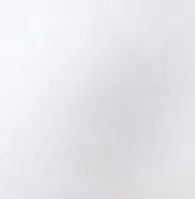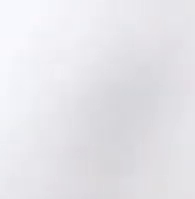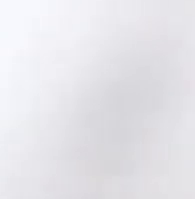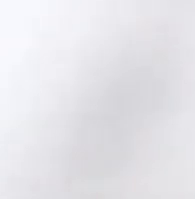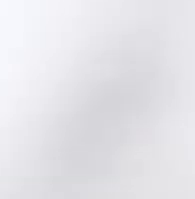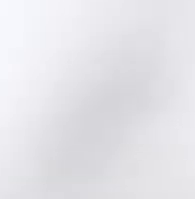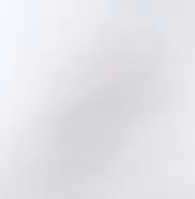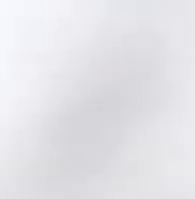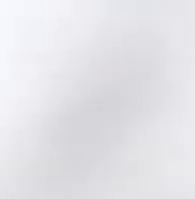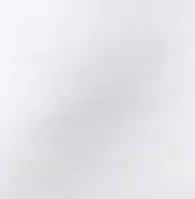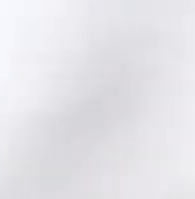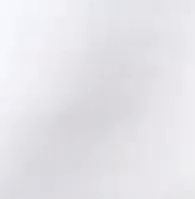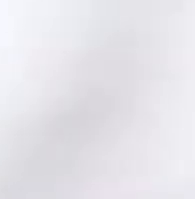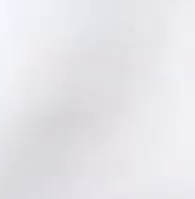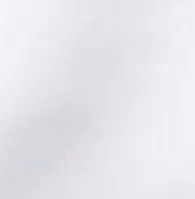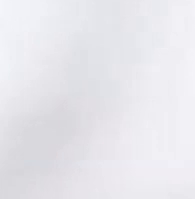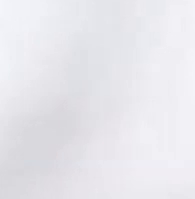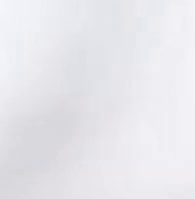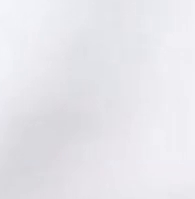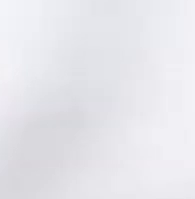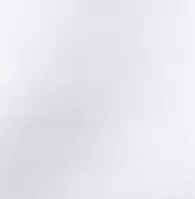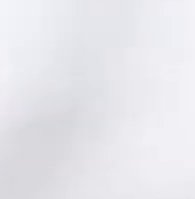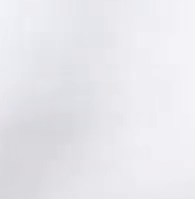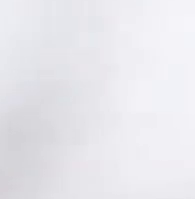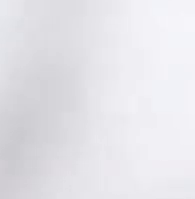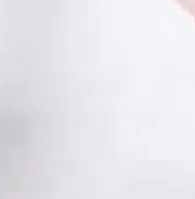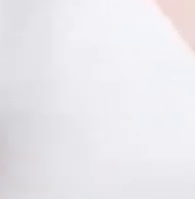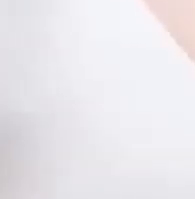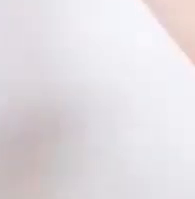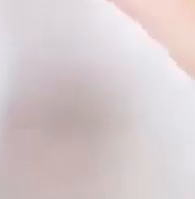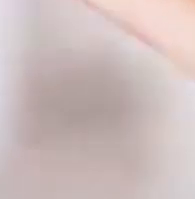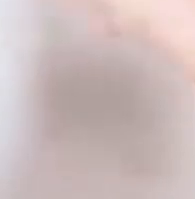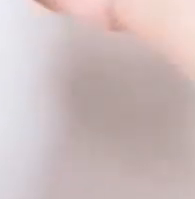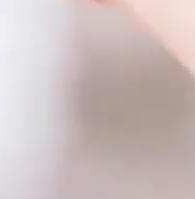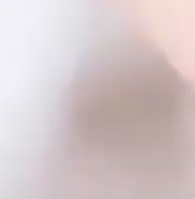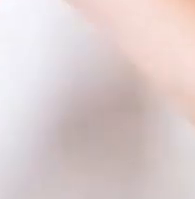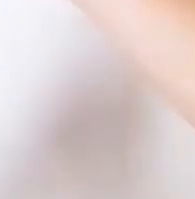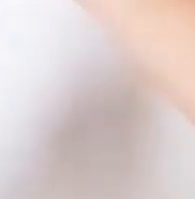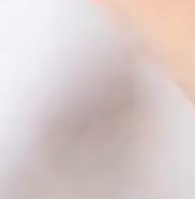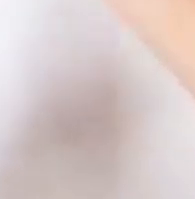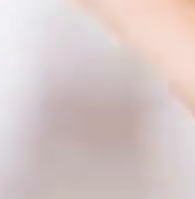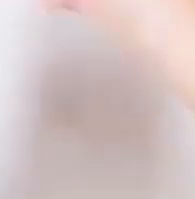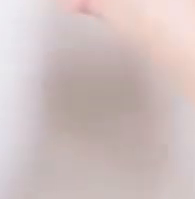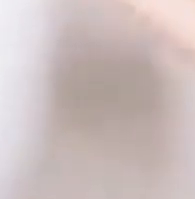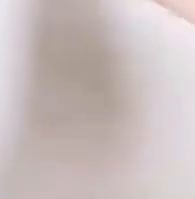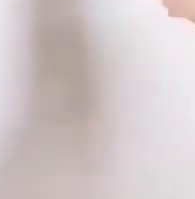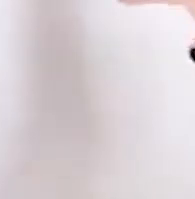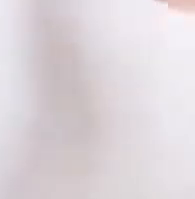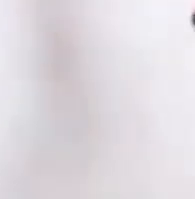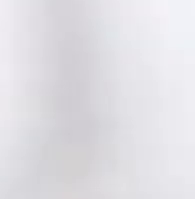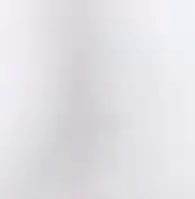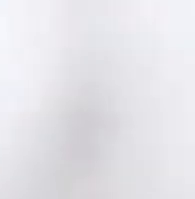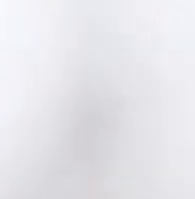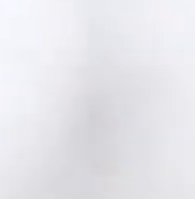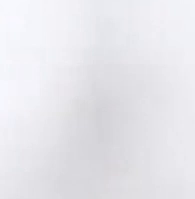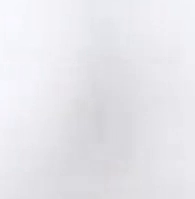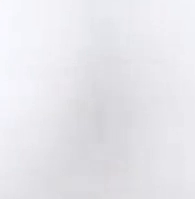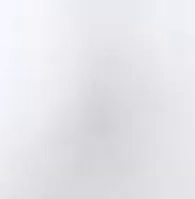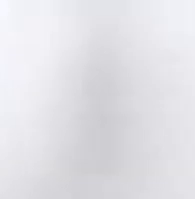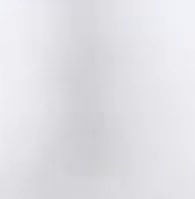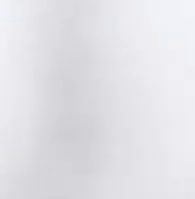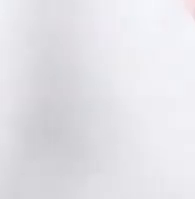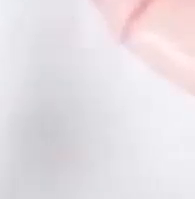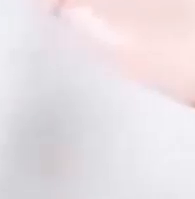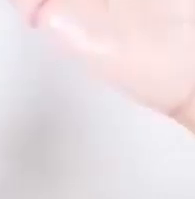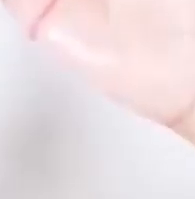Este procedimiento tendrá una duración de 40 a 60 segundos. Mójese las manos. Deposite en la palma de la mano una cantidad de